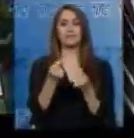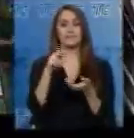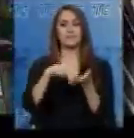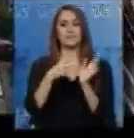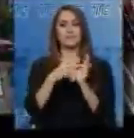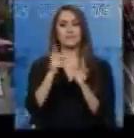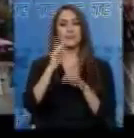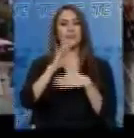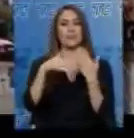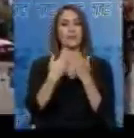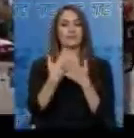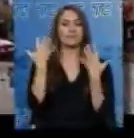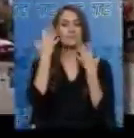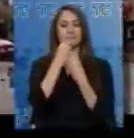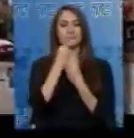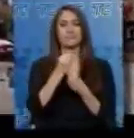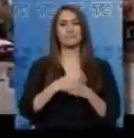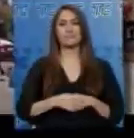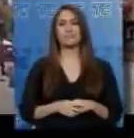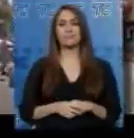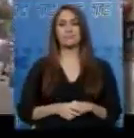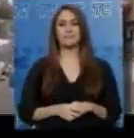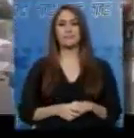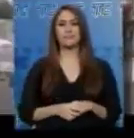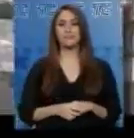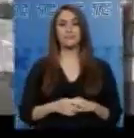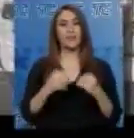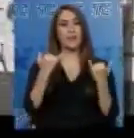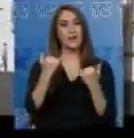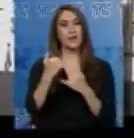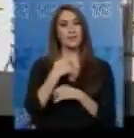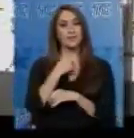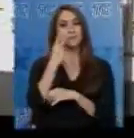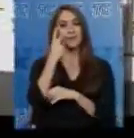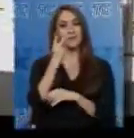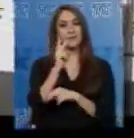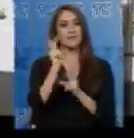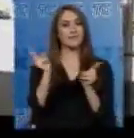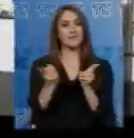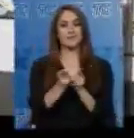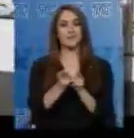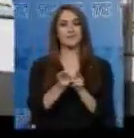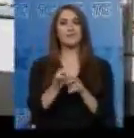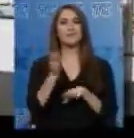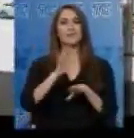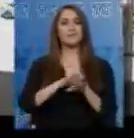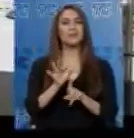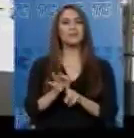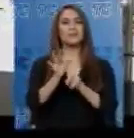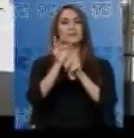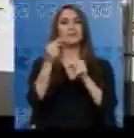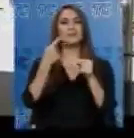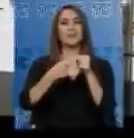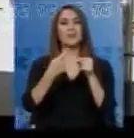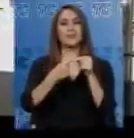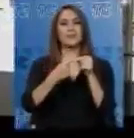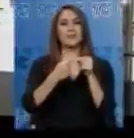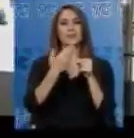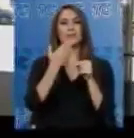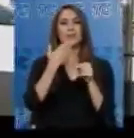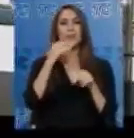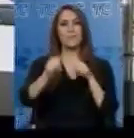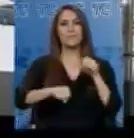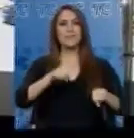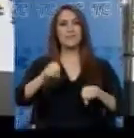ambiente espectacular. Muy bien, veamos ahora un reportaje especial sobre Quito, pero visto desde una